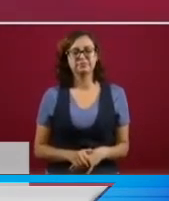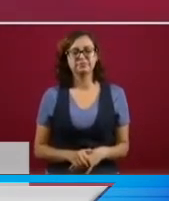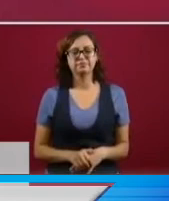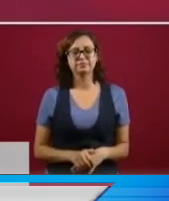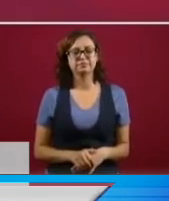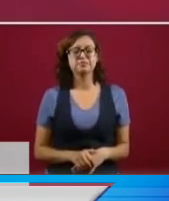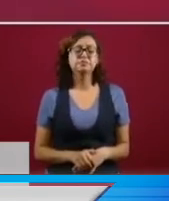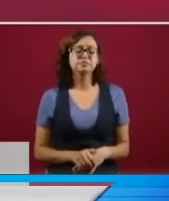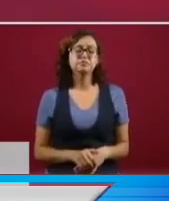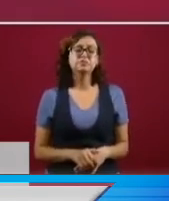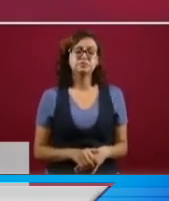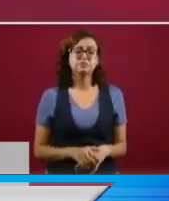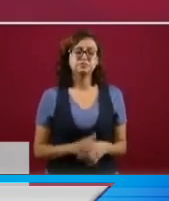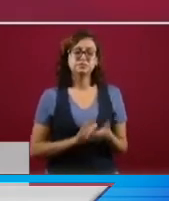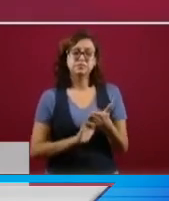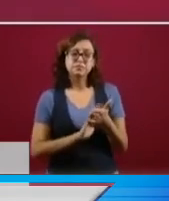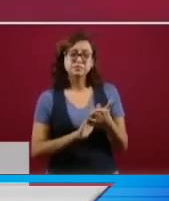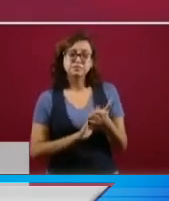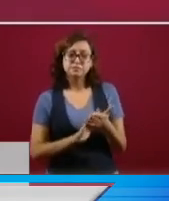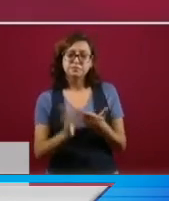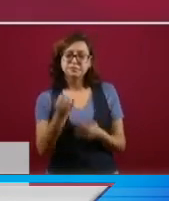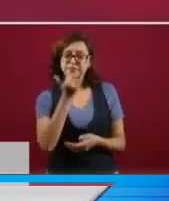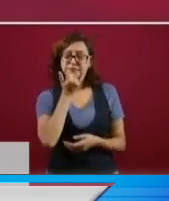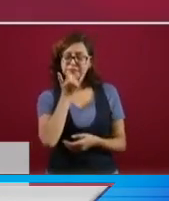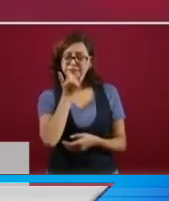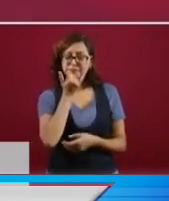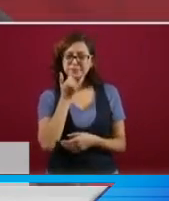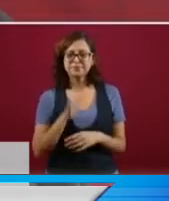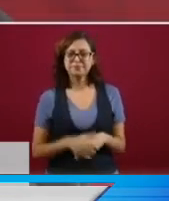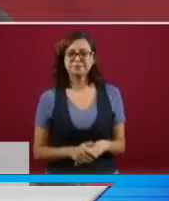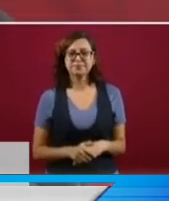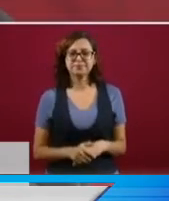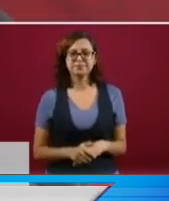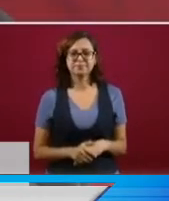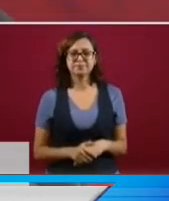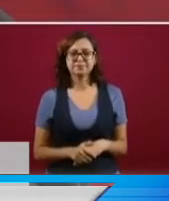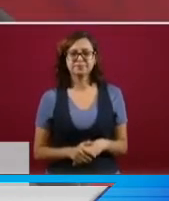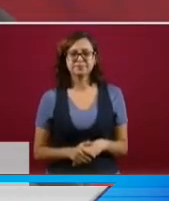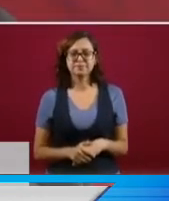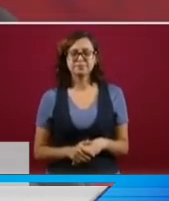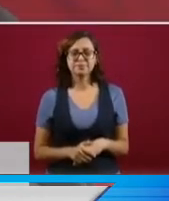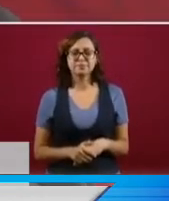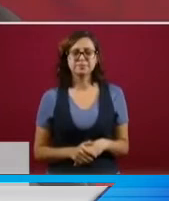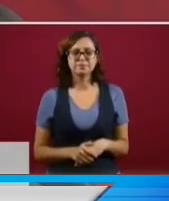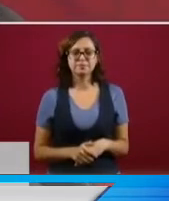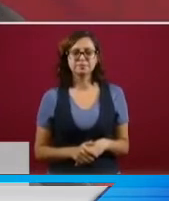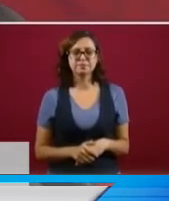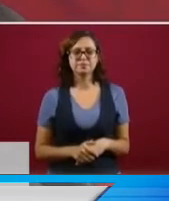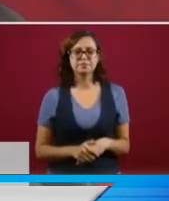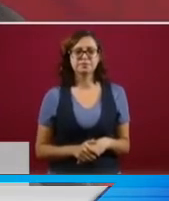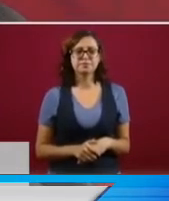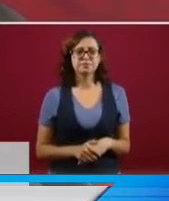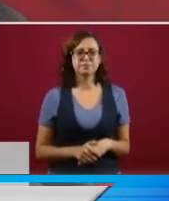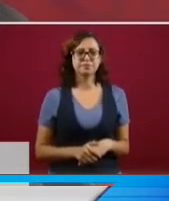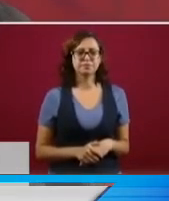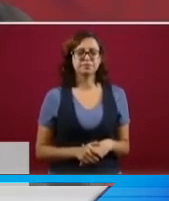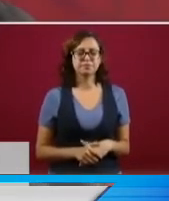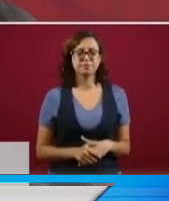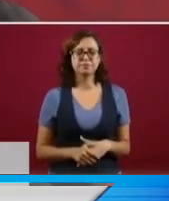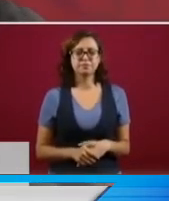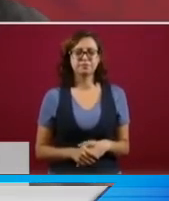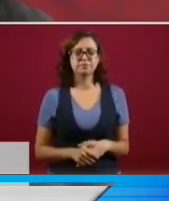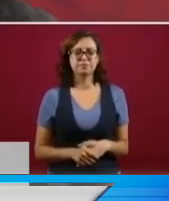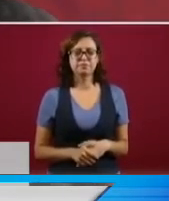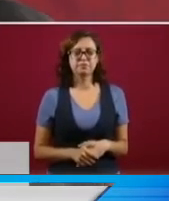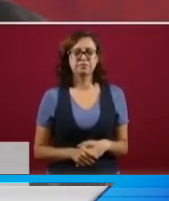consentidos cuentan con un trámite de amparo para evitar que sus nombres se publiquen. Recuerda el presidente que así como confabularon con la modificación de